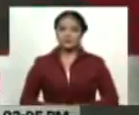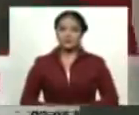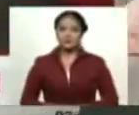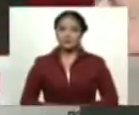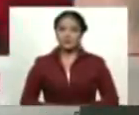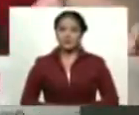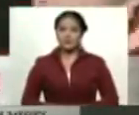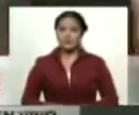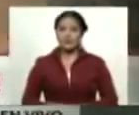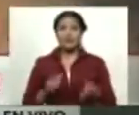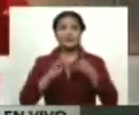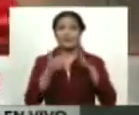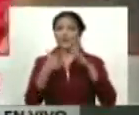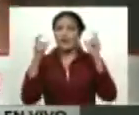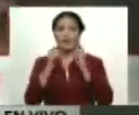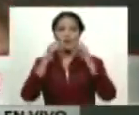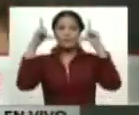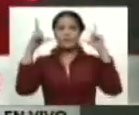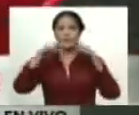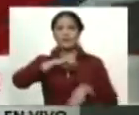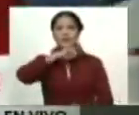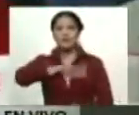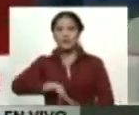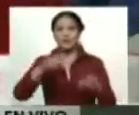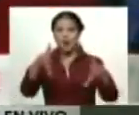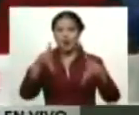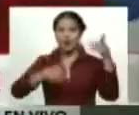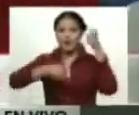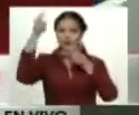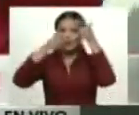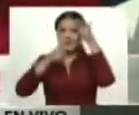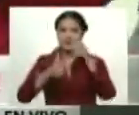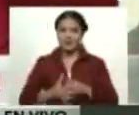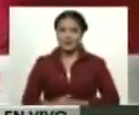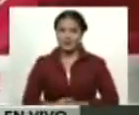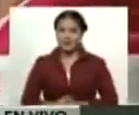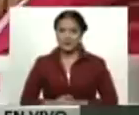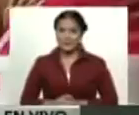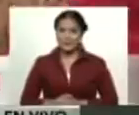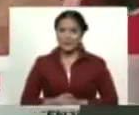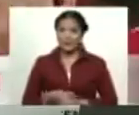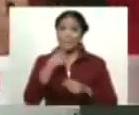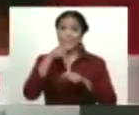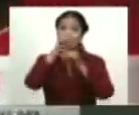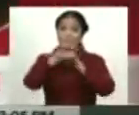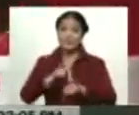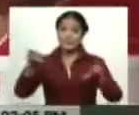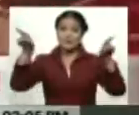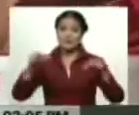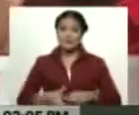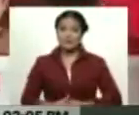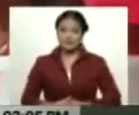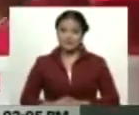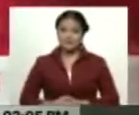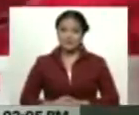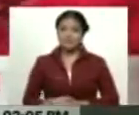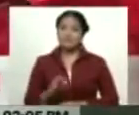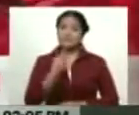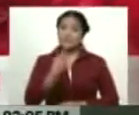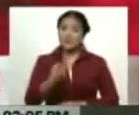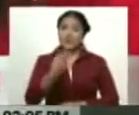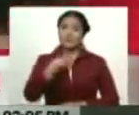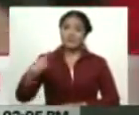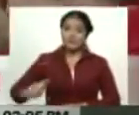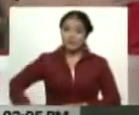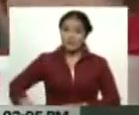bolivariano, es el despertar de la historia, gana Chávez. Estos han sido algunos de los mensajes que ha expresado el primer